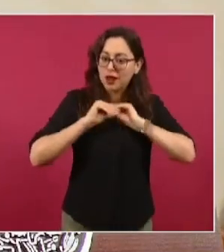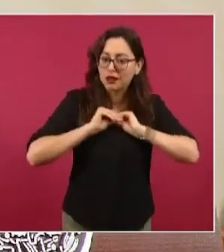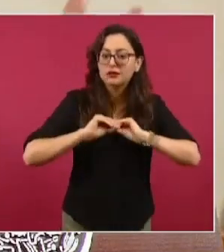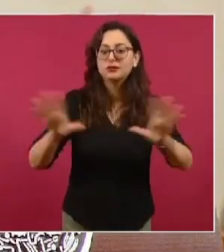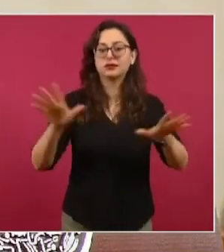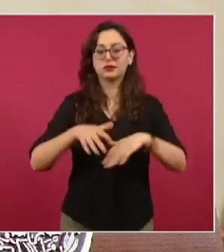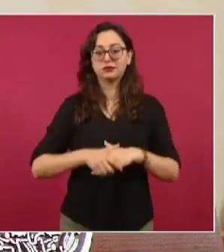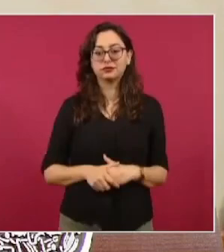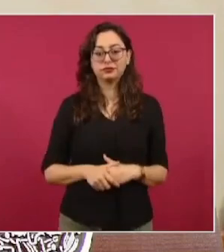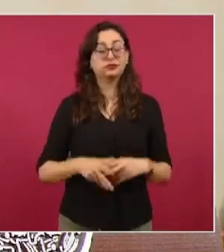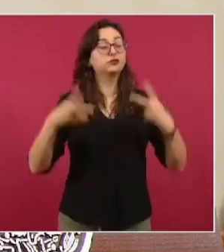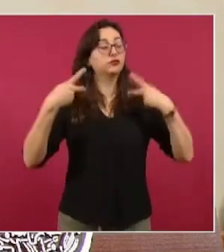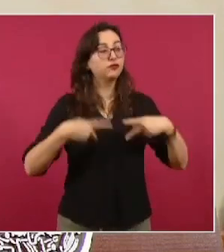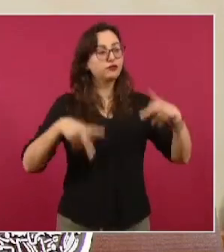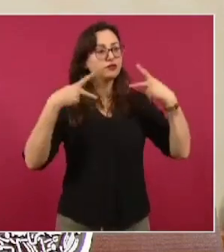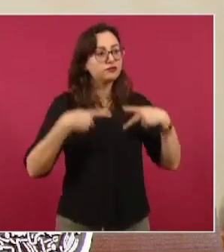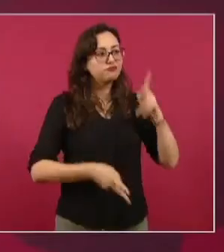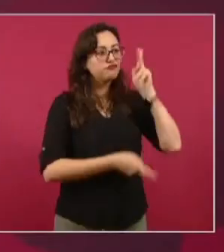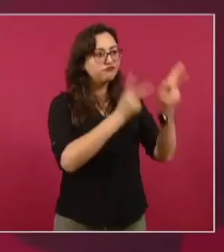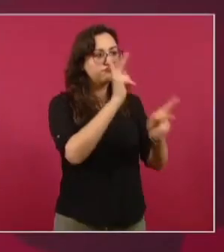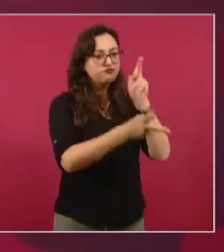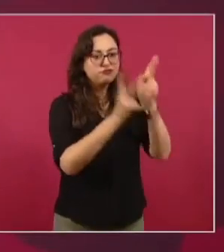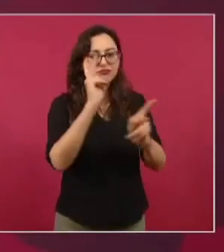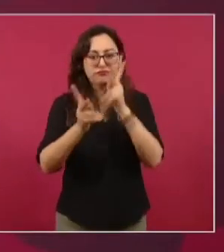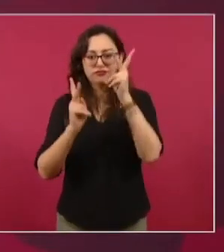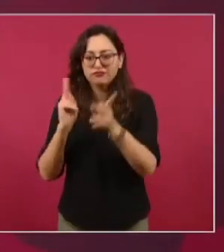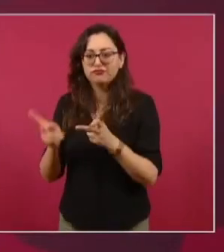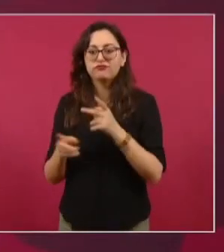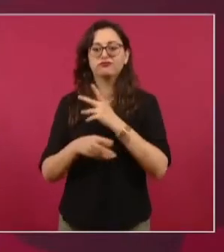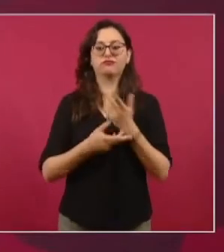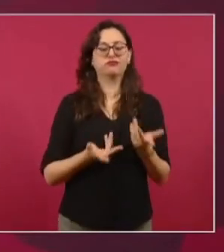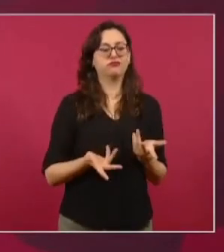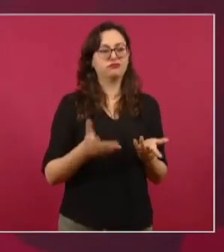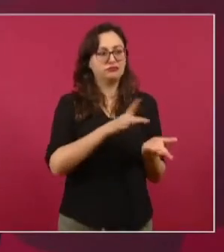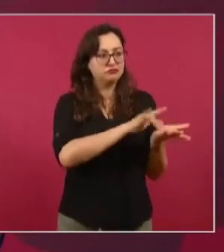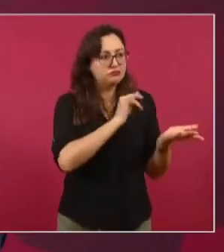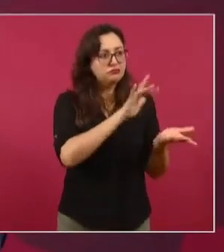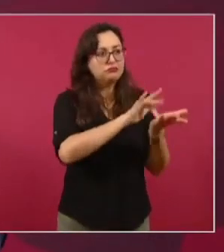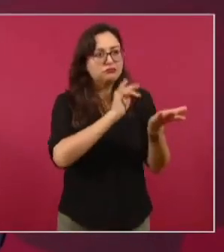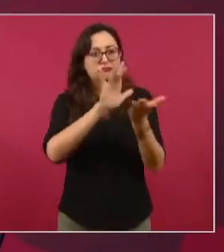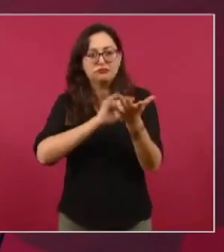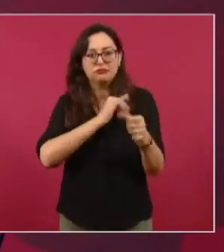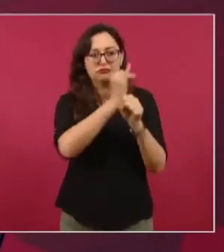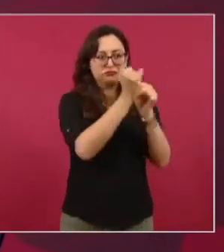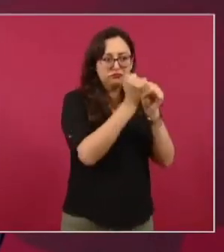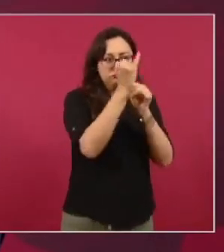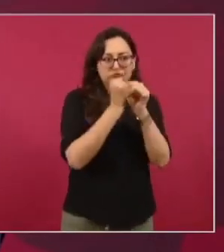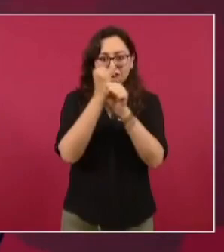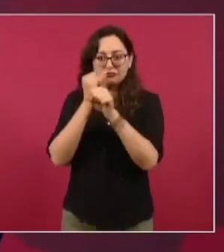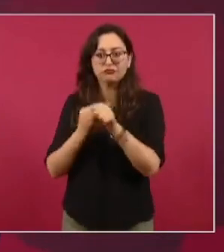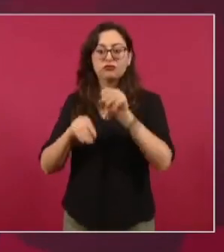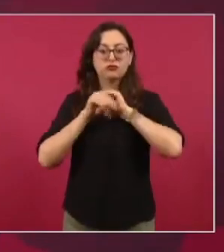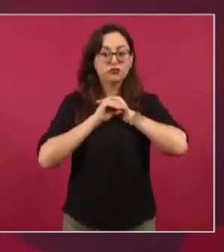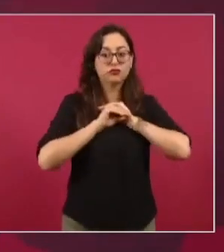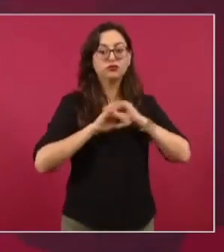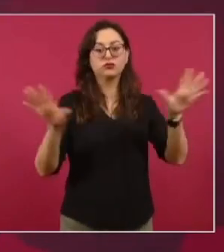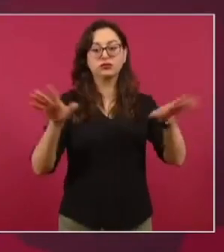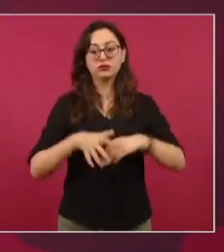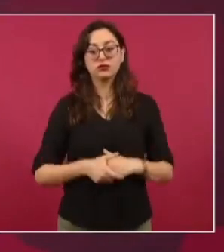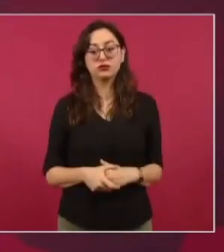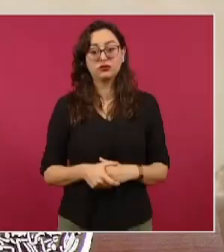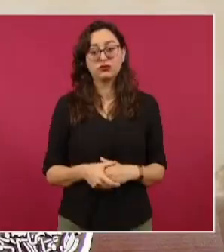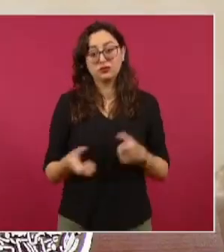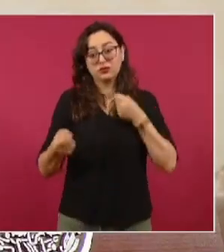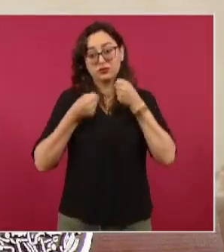los sentimientos de la gente que no estén nada más haciendo periodismo